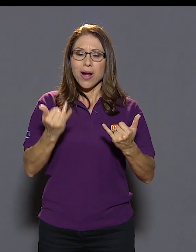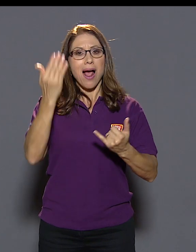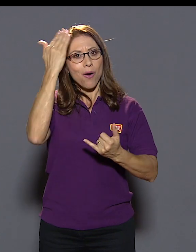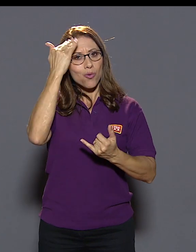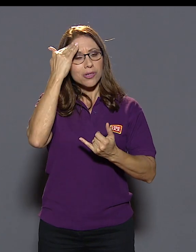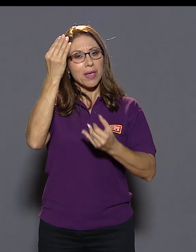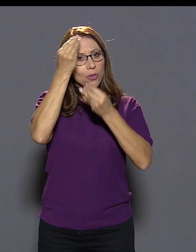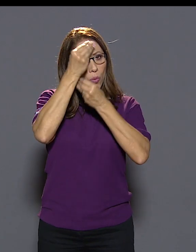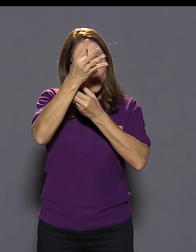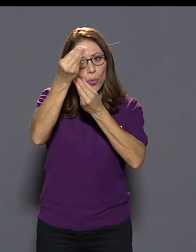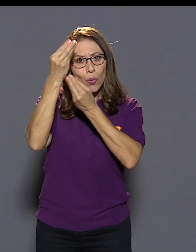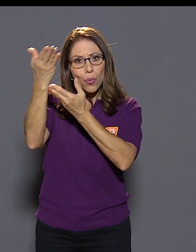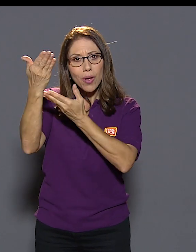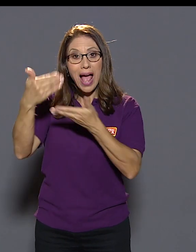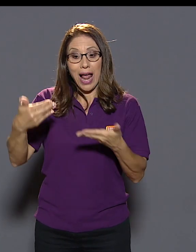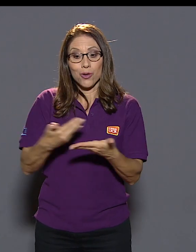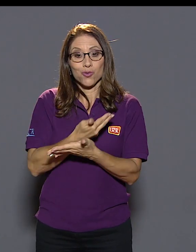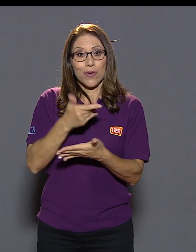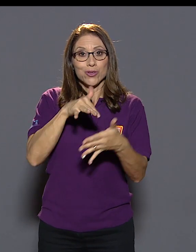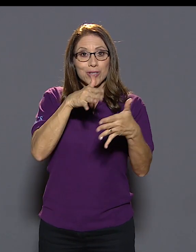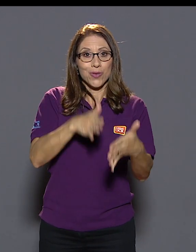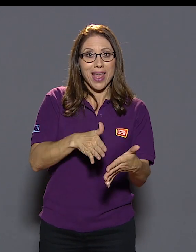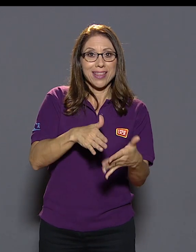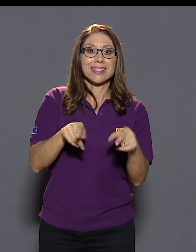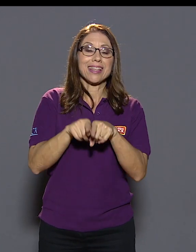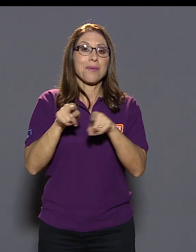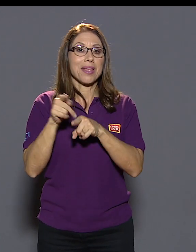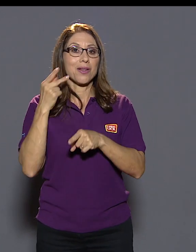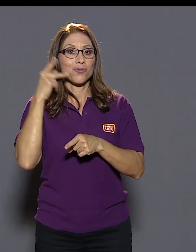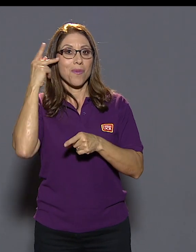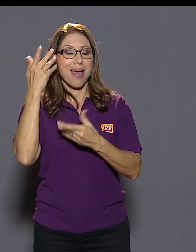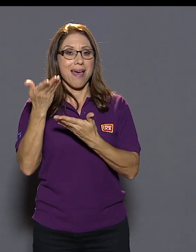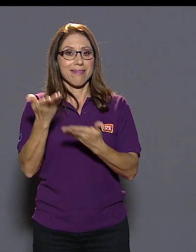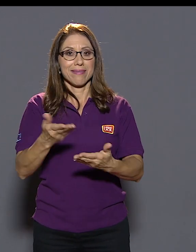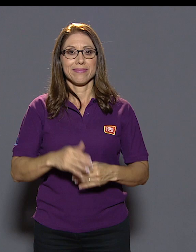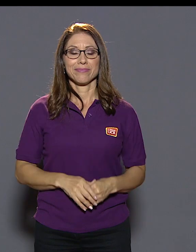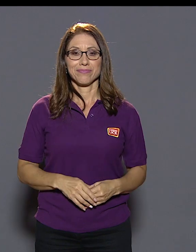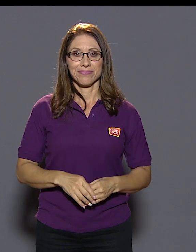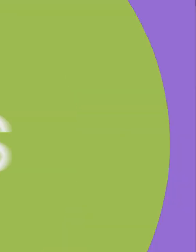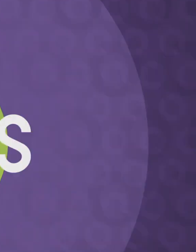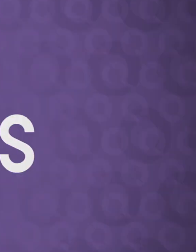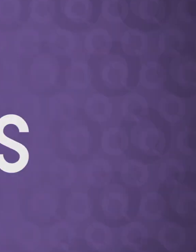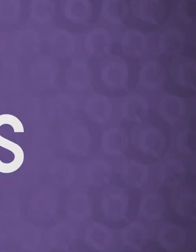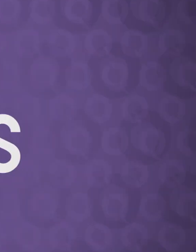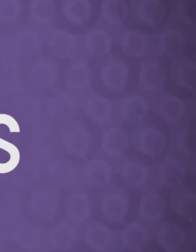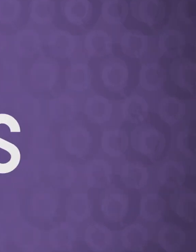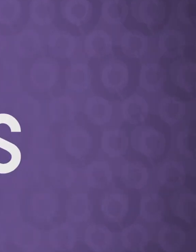conocimiento tanto a los nuevos estudiantes que se van graduando y a los padres que van ingresando a la clínica.